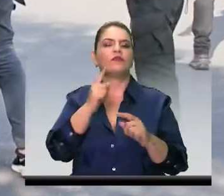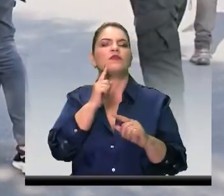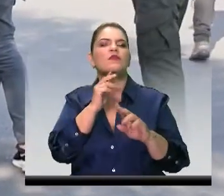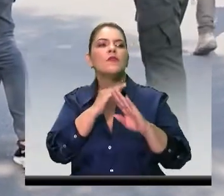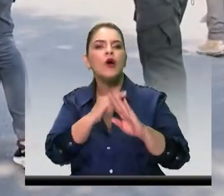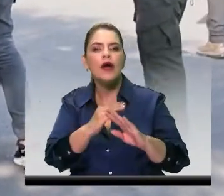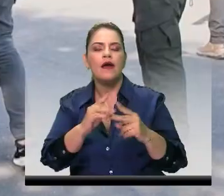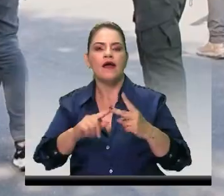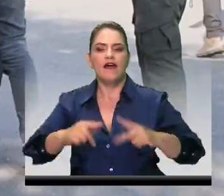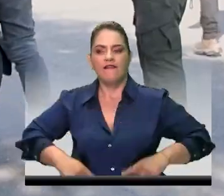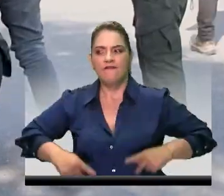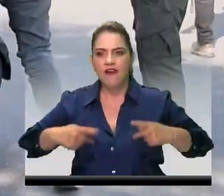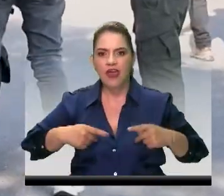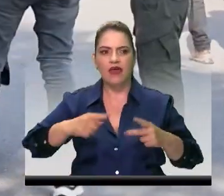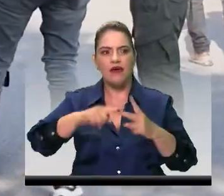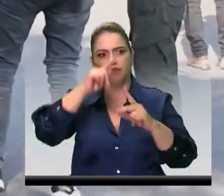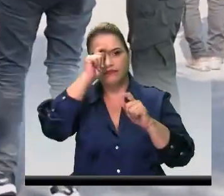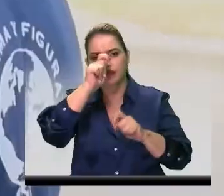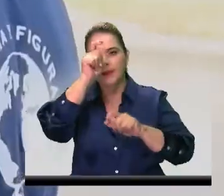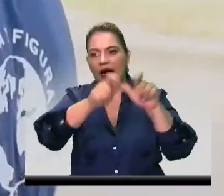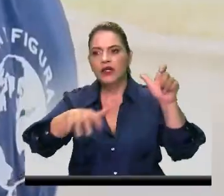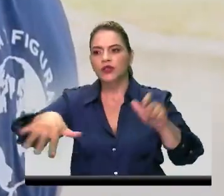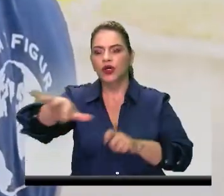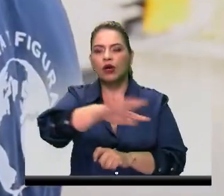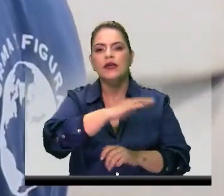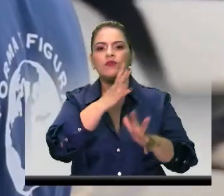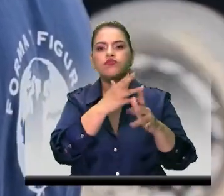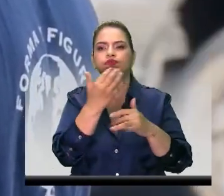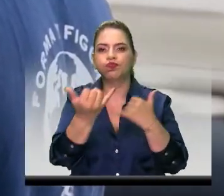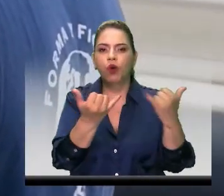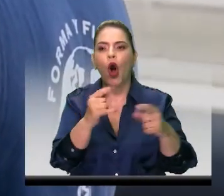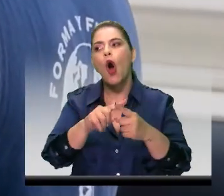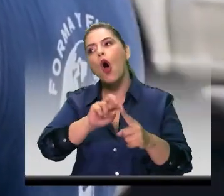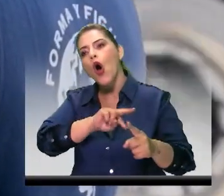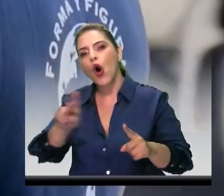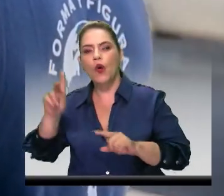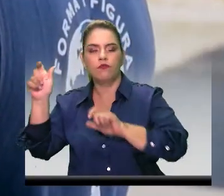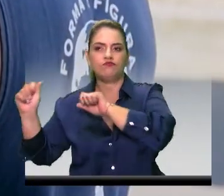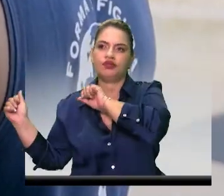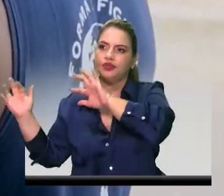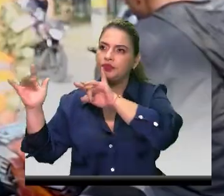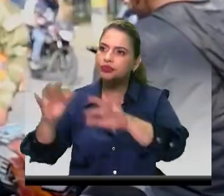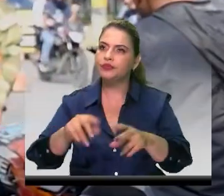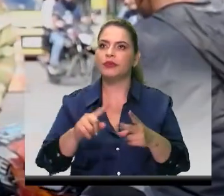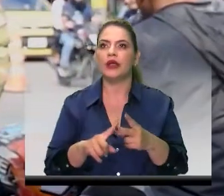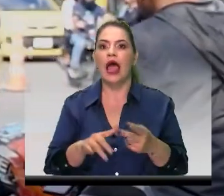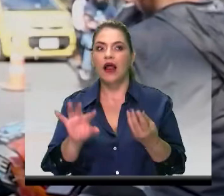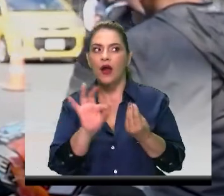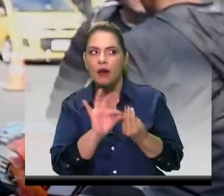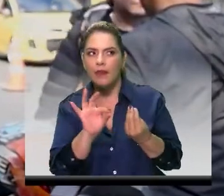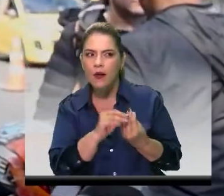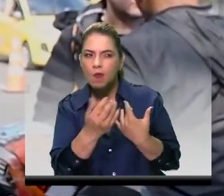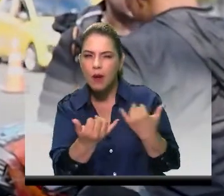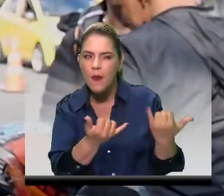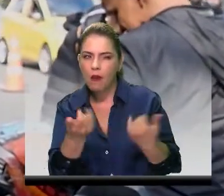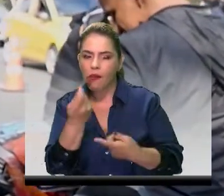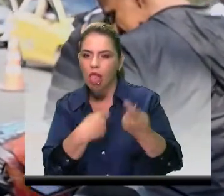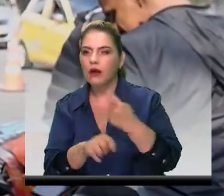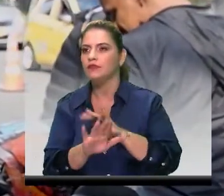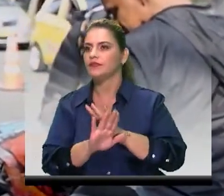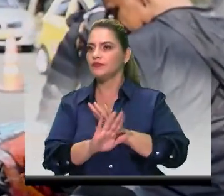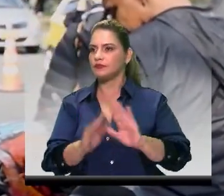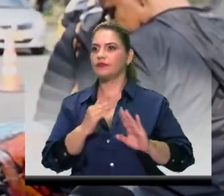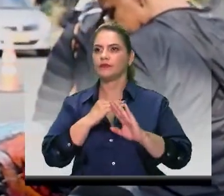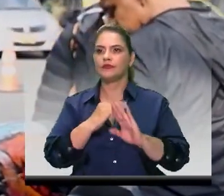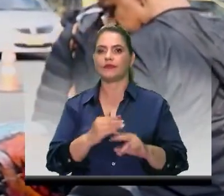los itagüiseños y de aquellas personas que nos visitan. Asimismo, evitamos el ingreso de sustancias de estupefacientes o elementos que transgredan la